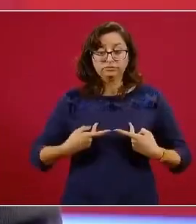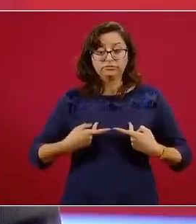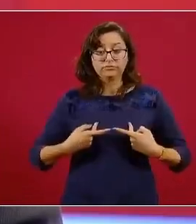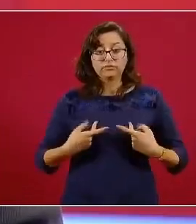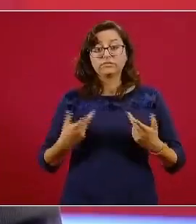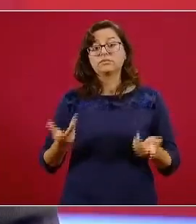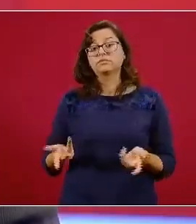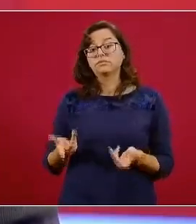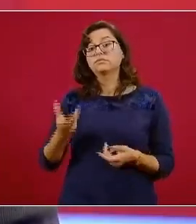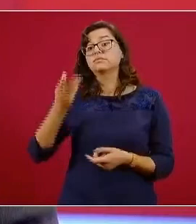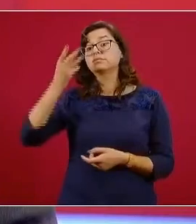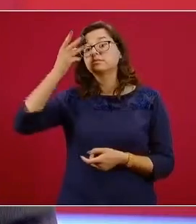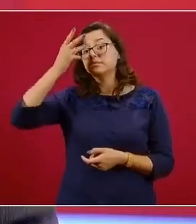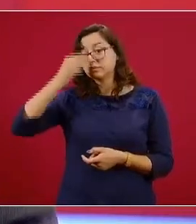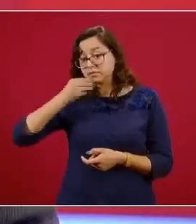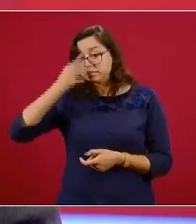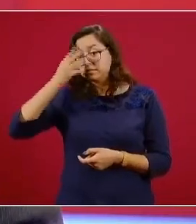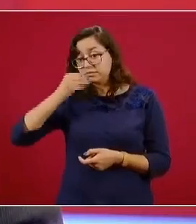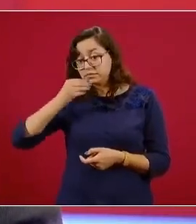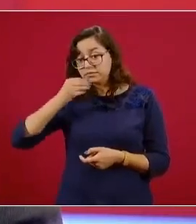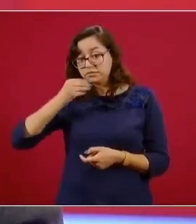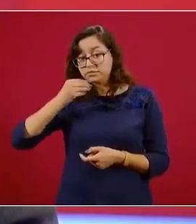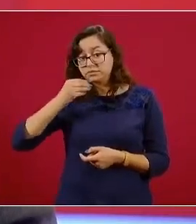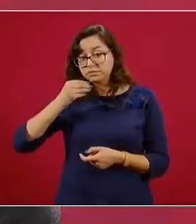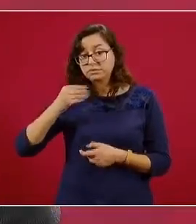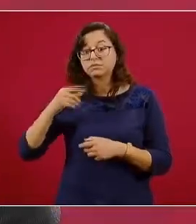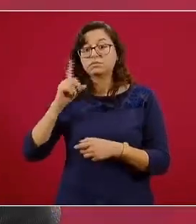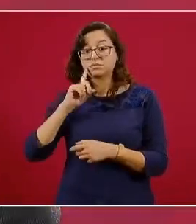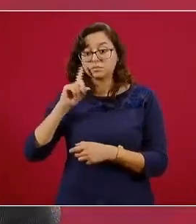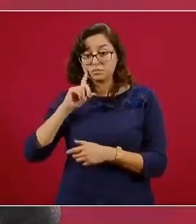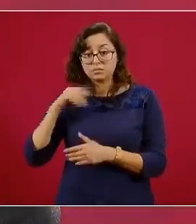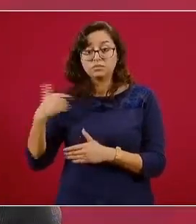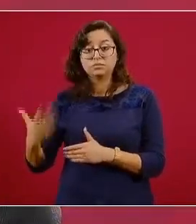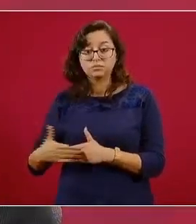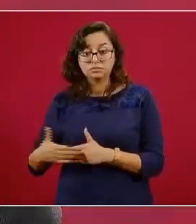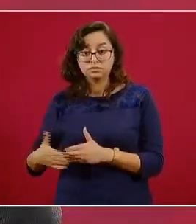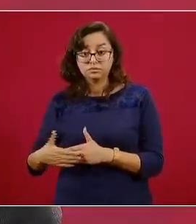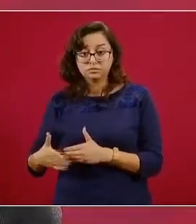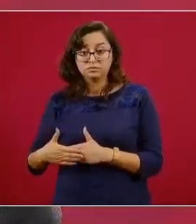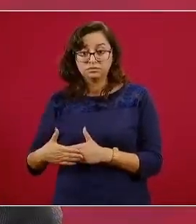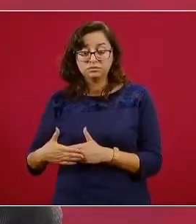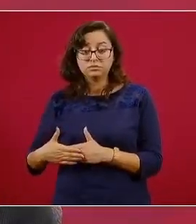caso de influenza no es así. Para COVID, embarazadas.